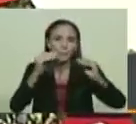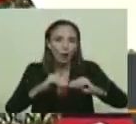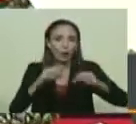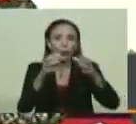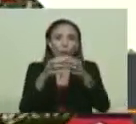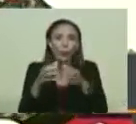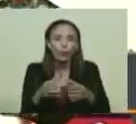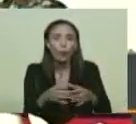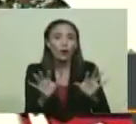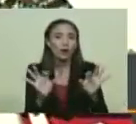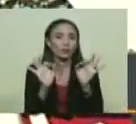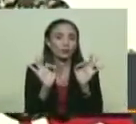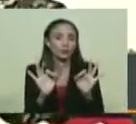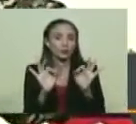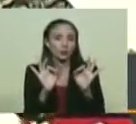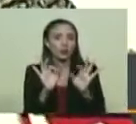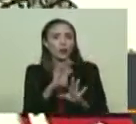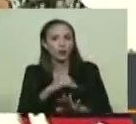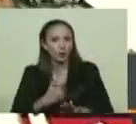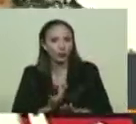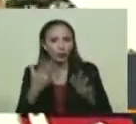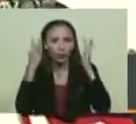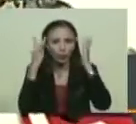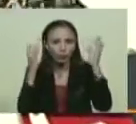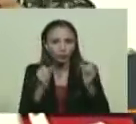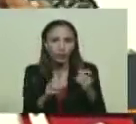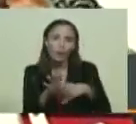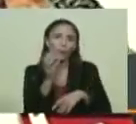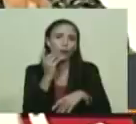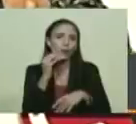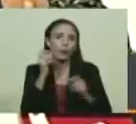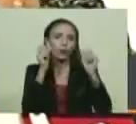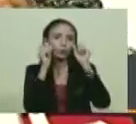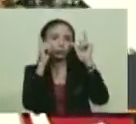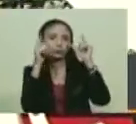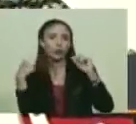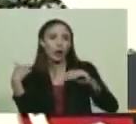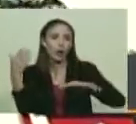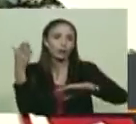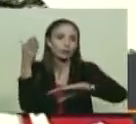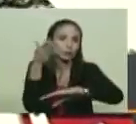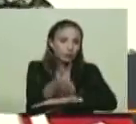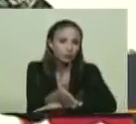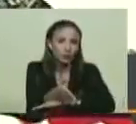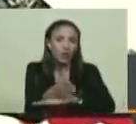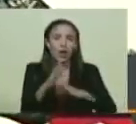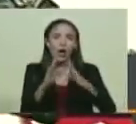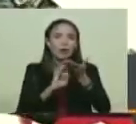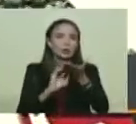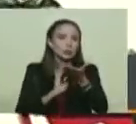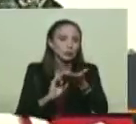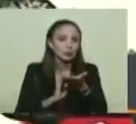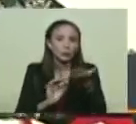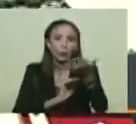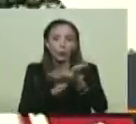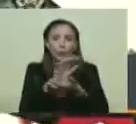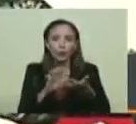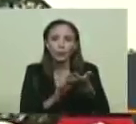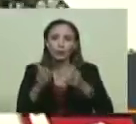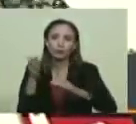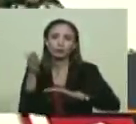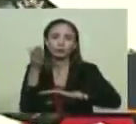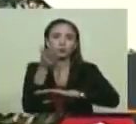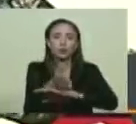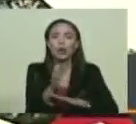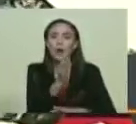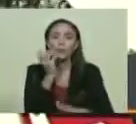acción especiales que sean capaces de sorprender y penetrar a fondo cuando se trate de operar frente